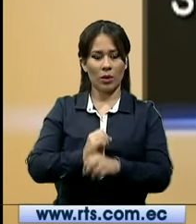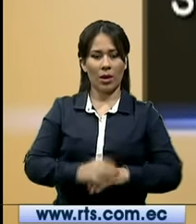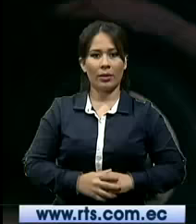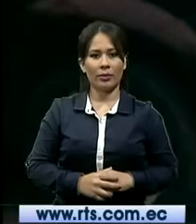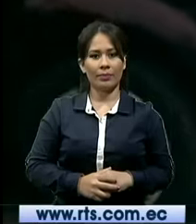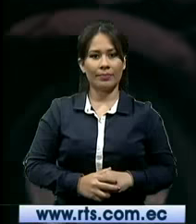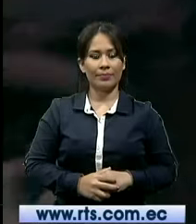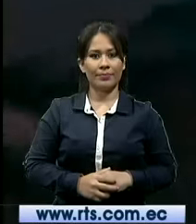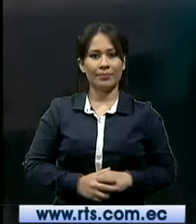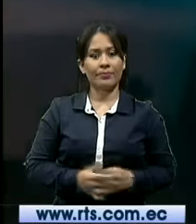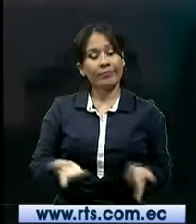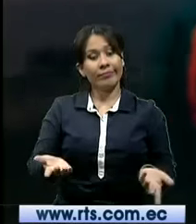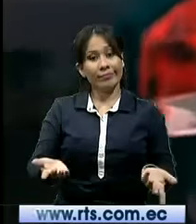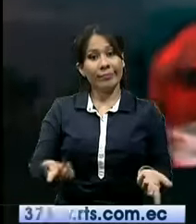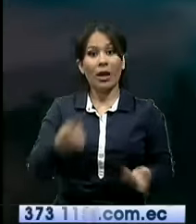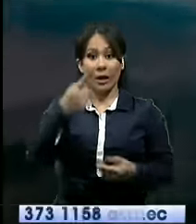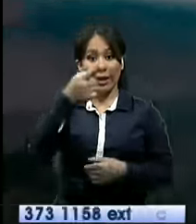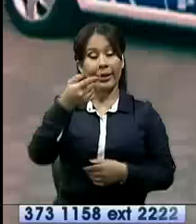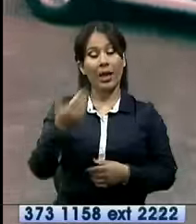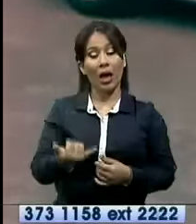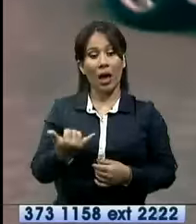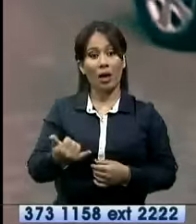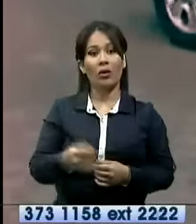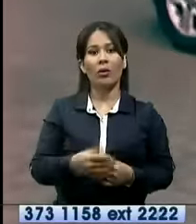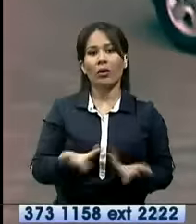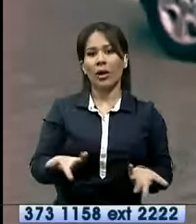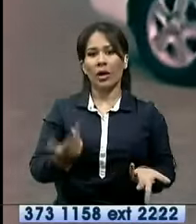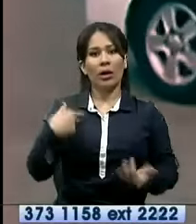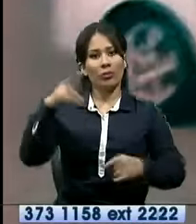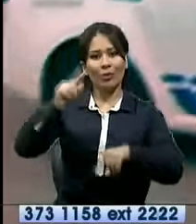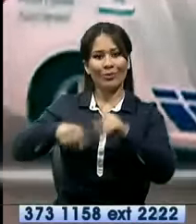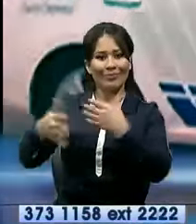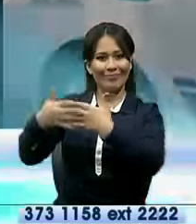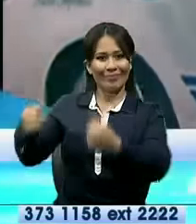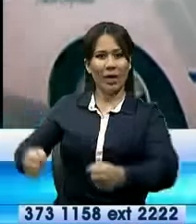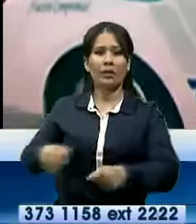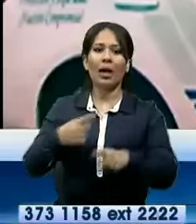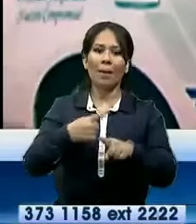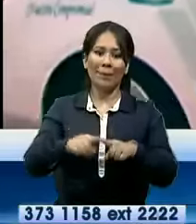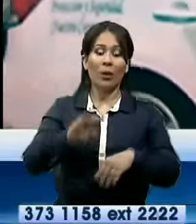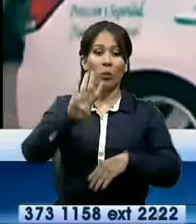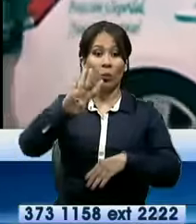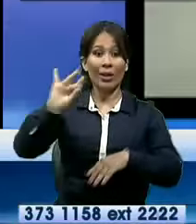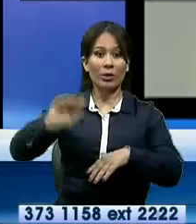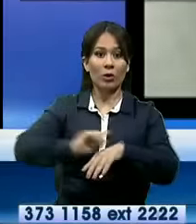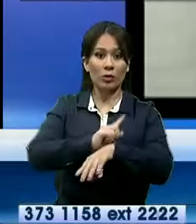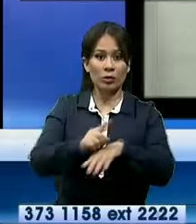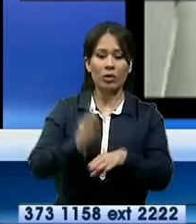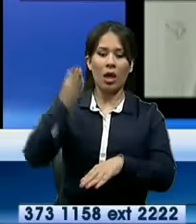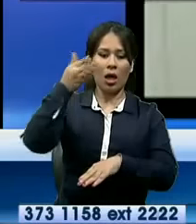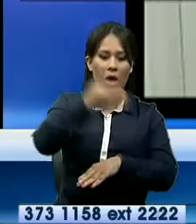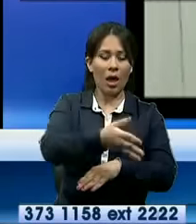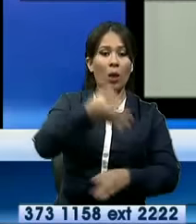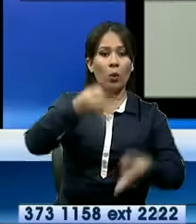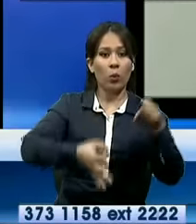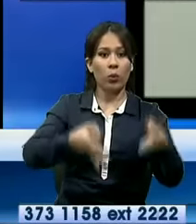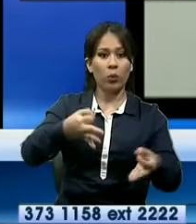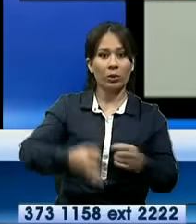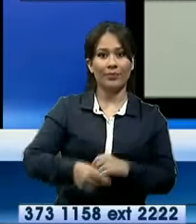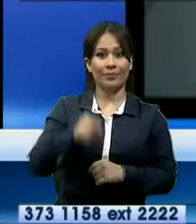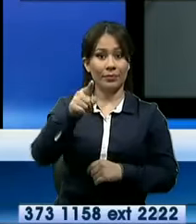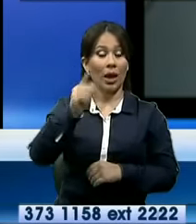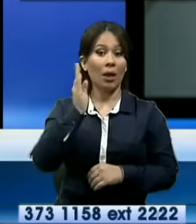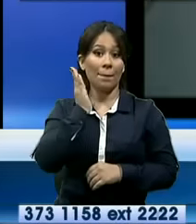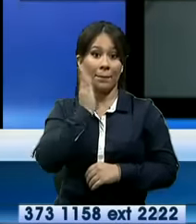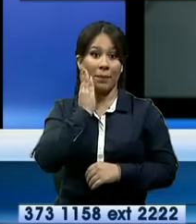de libertad. En reemplazo, ella debe presentarse ante el juez de la causa cada 48 horas. Se le prohíbe acercarse al menor o a la